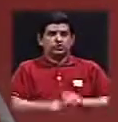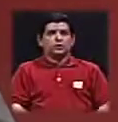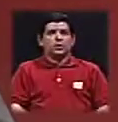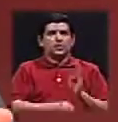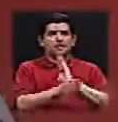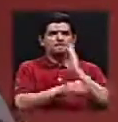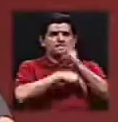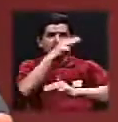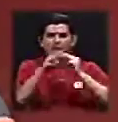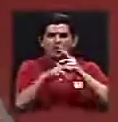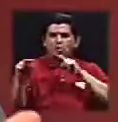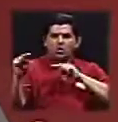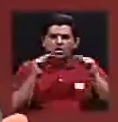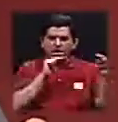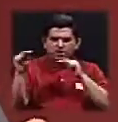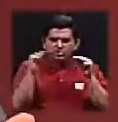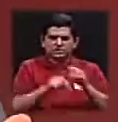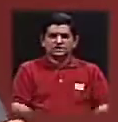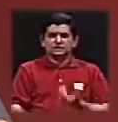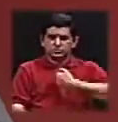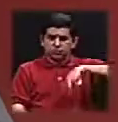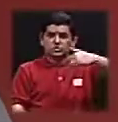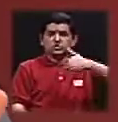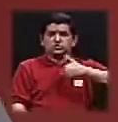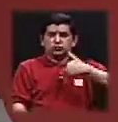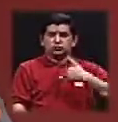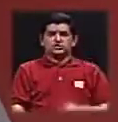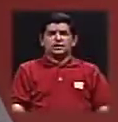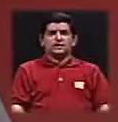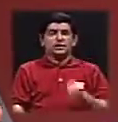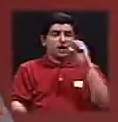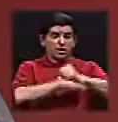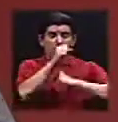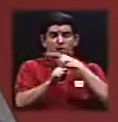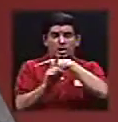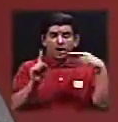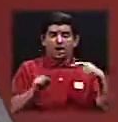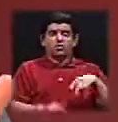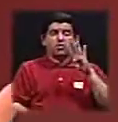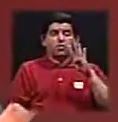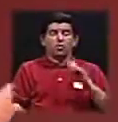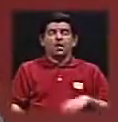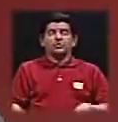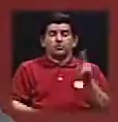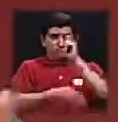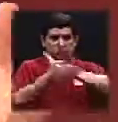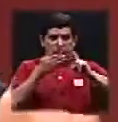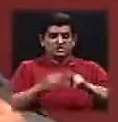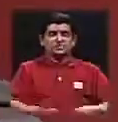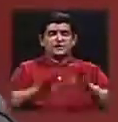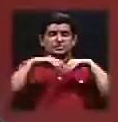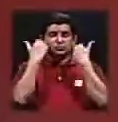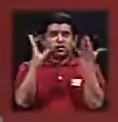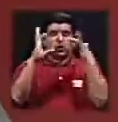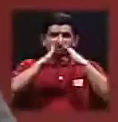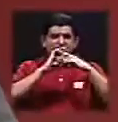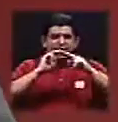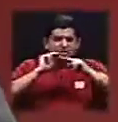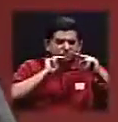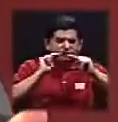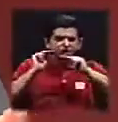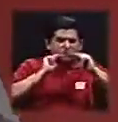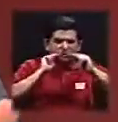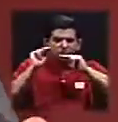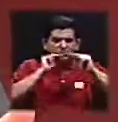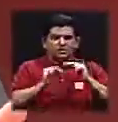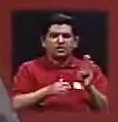Banco Mundial haya negociado, y hemos tenido por espacio de año y medio las 4 universidades con un comité de enlace negociando con